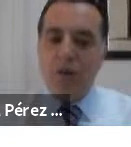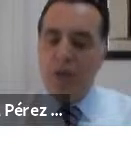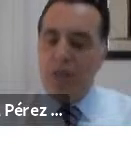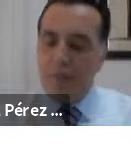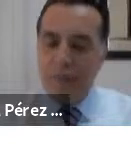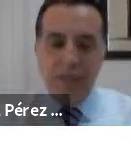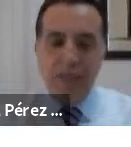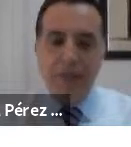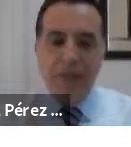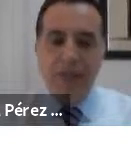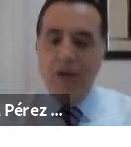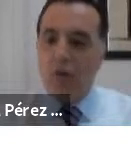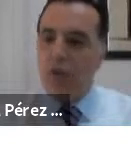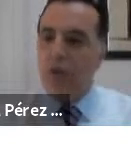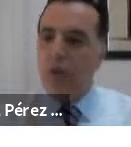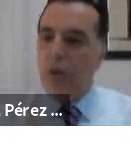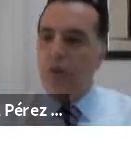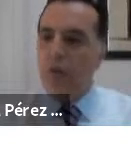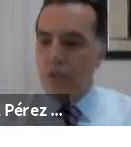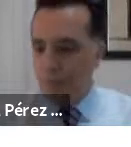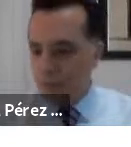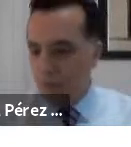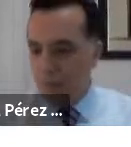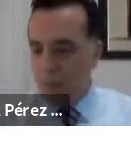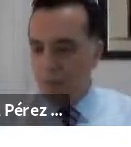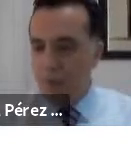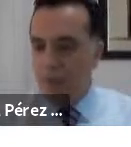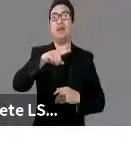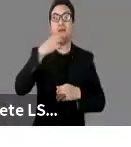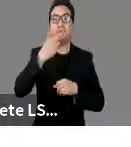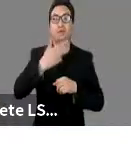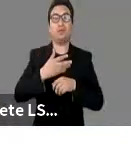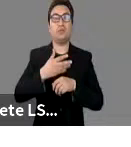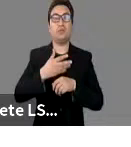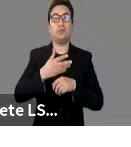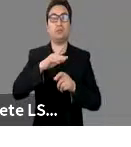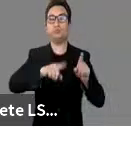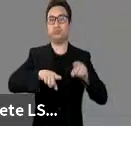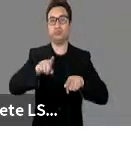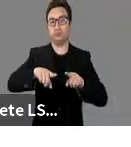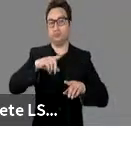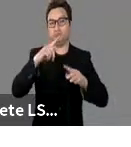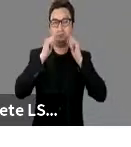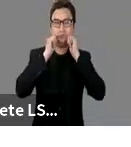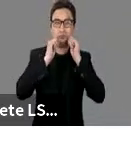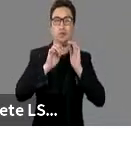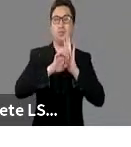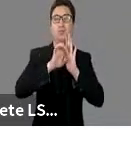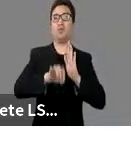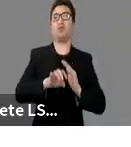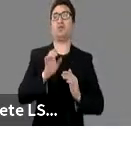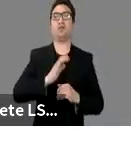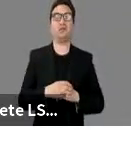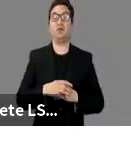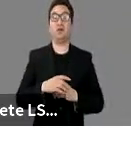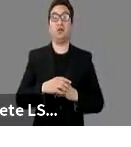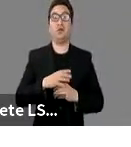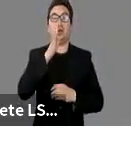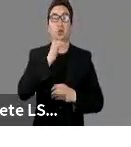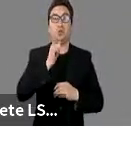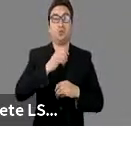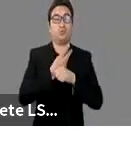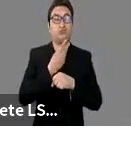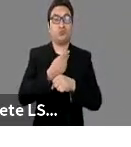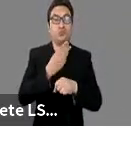y independientemente del rol que jueguen durante el procedimiento. Es decir, no se pueden establecer ajustes al procedimiento